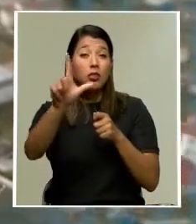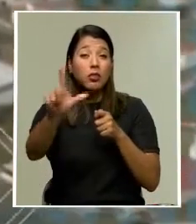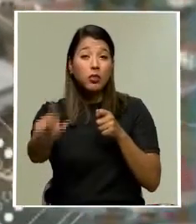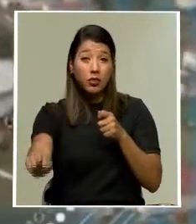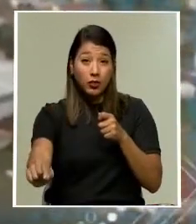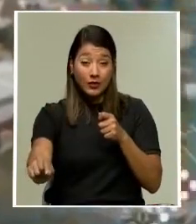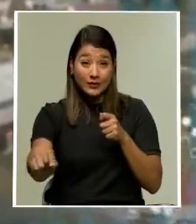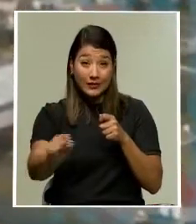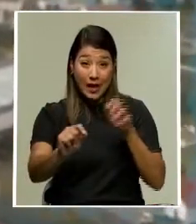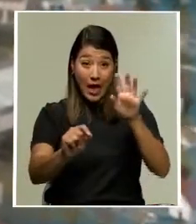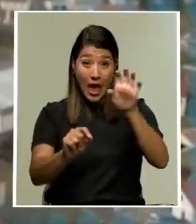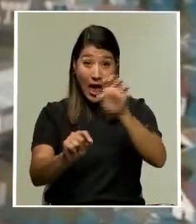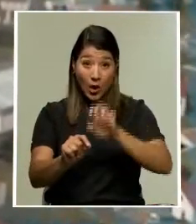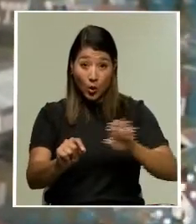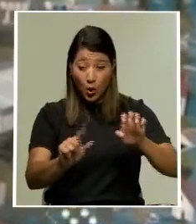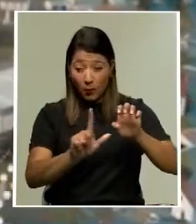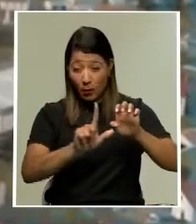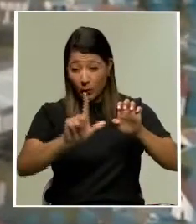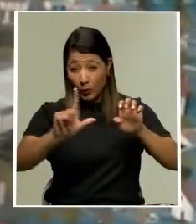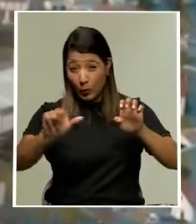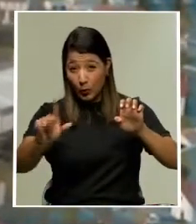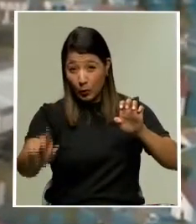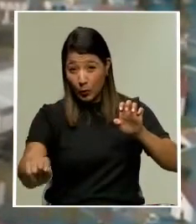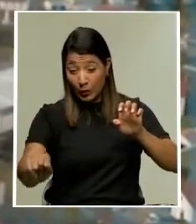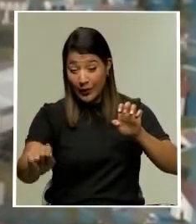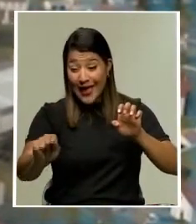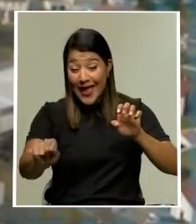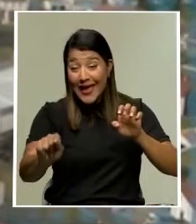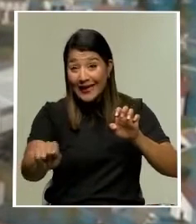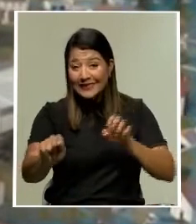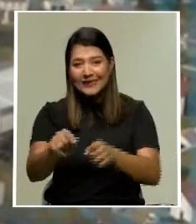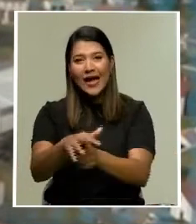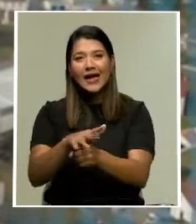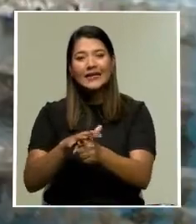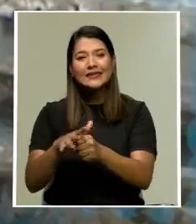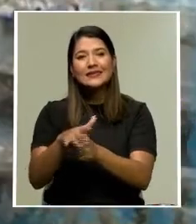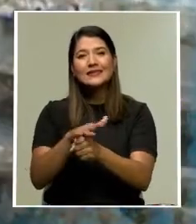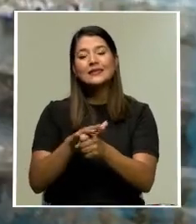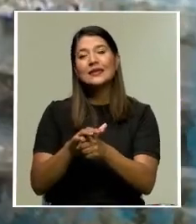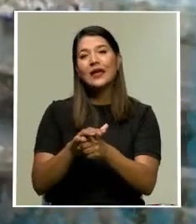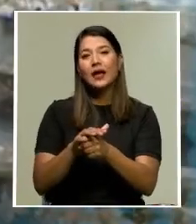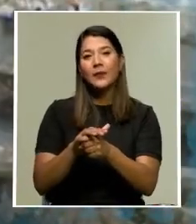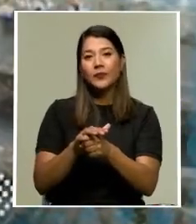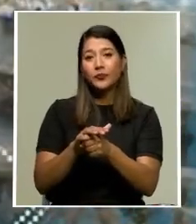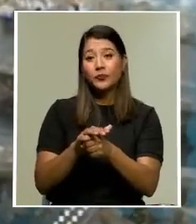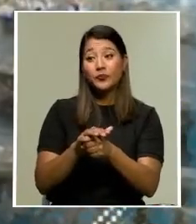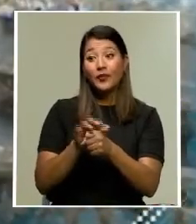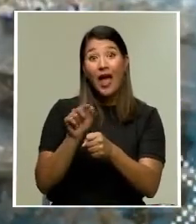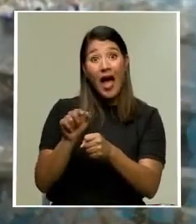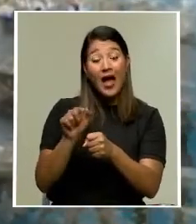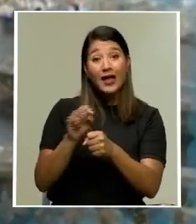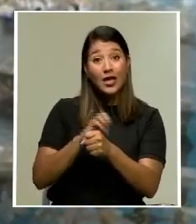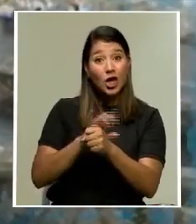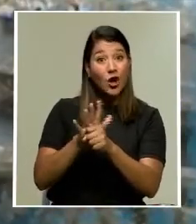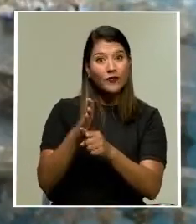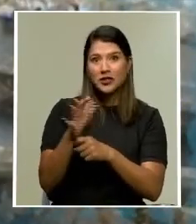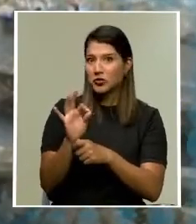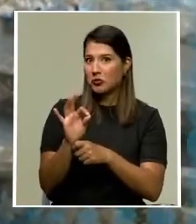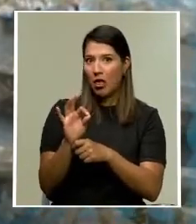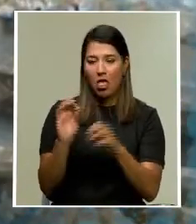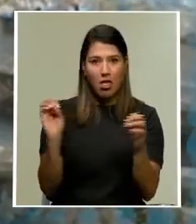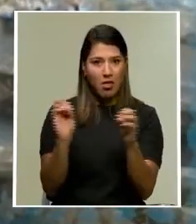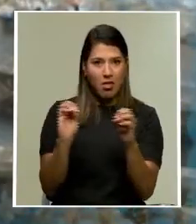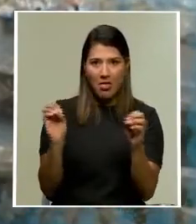continente europeo es uno de los pocos territorios del planeta en donde la COVID-19 no ha podido